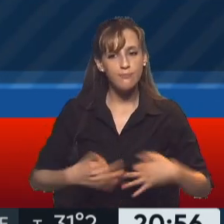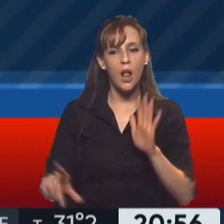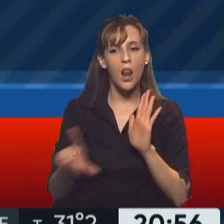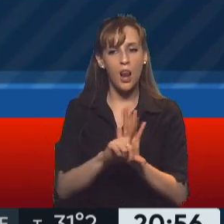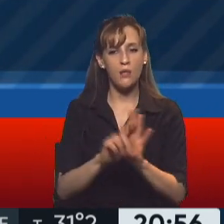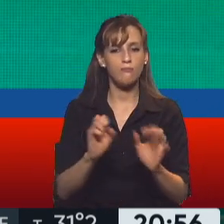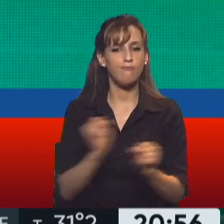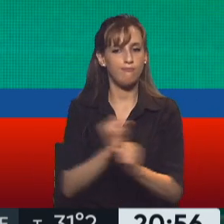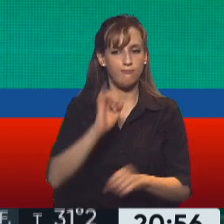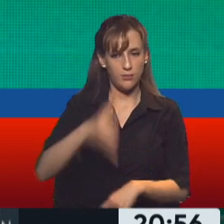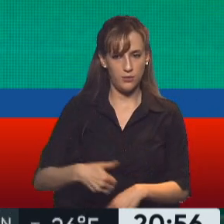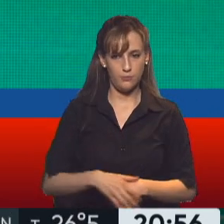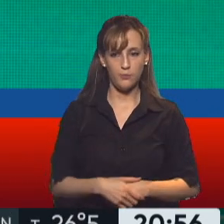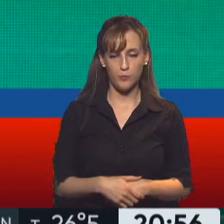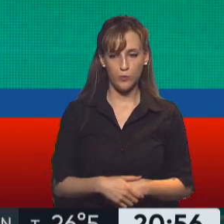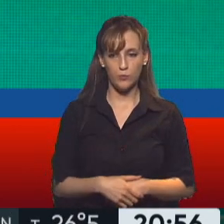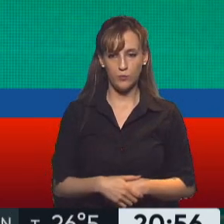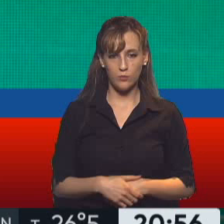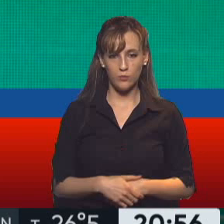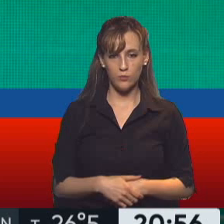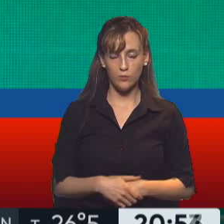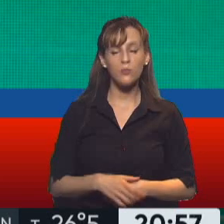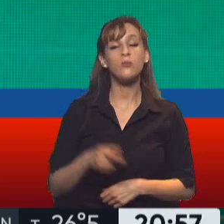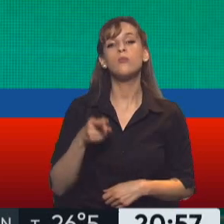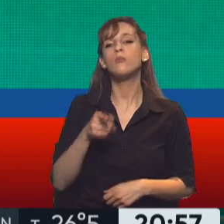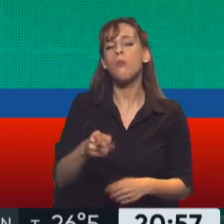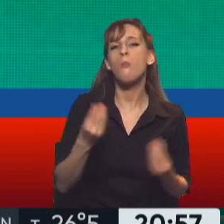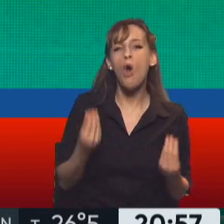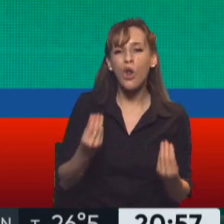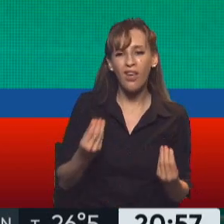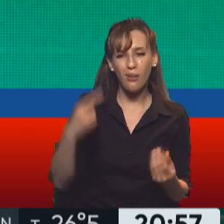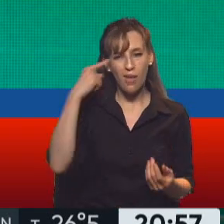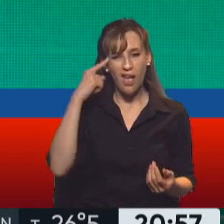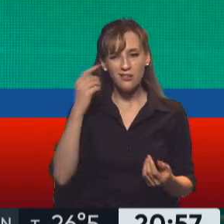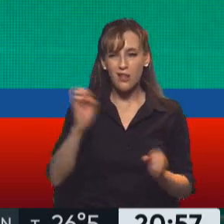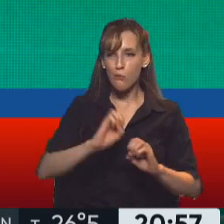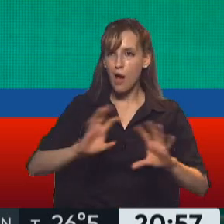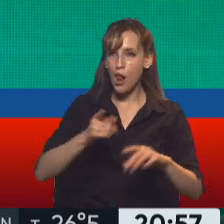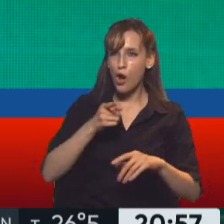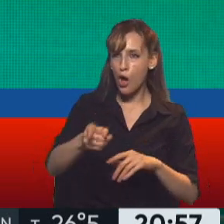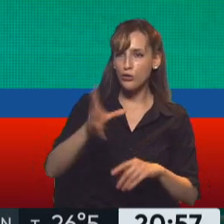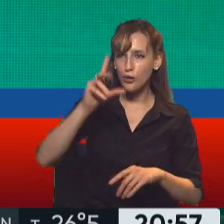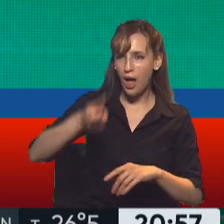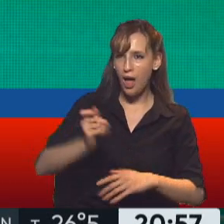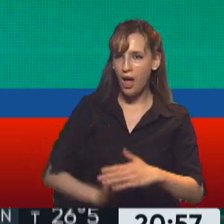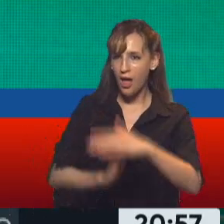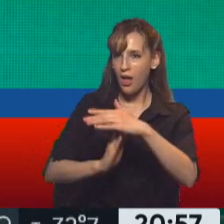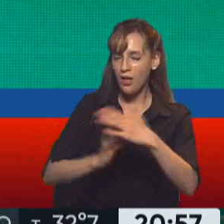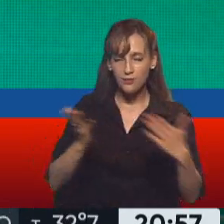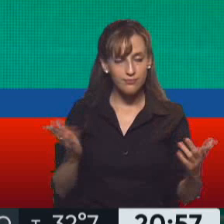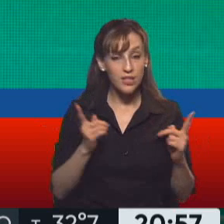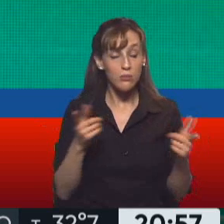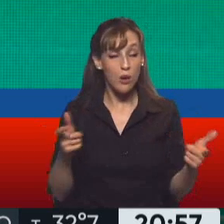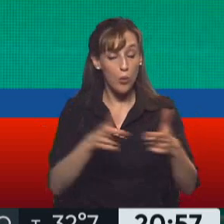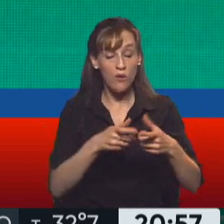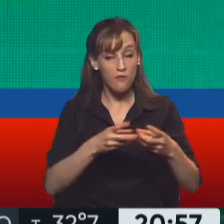sancionar. Bueno, muy bien, claro, porque todos mal piensan, más o menos lo que está diciendo Martín Soria, ¿no? Salgo de una reunión,